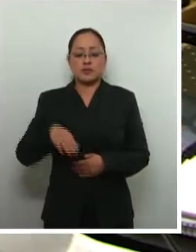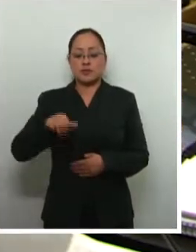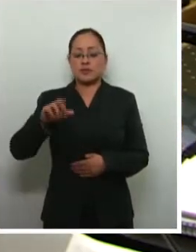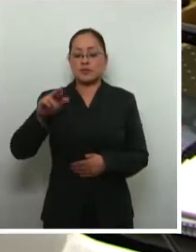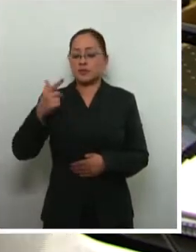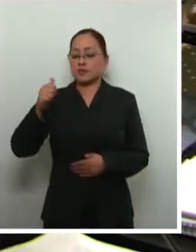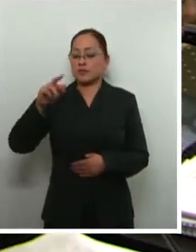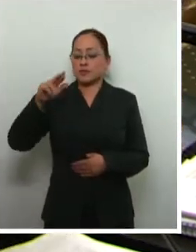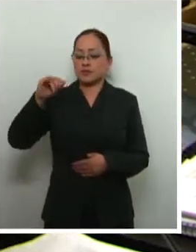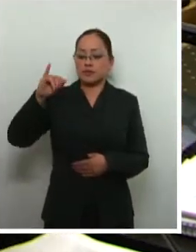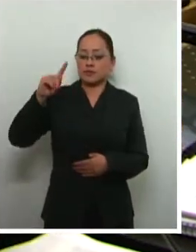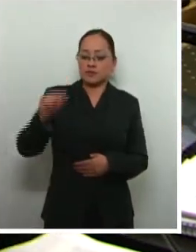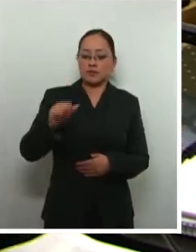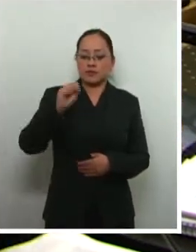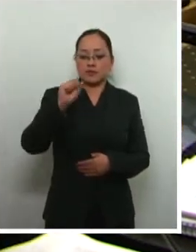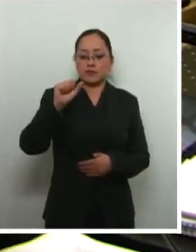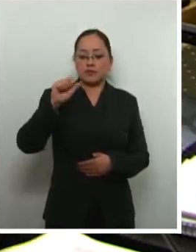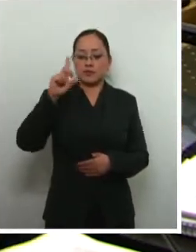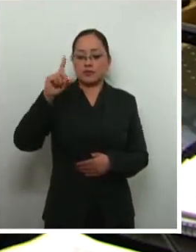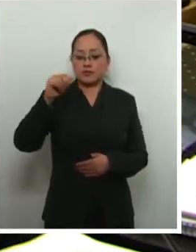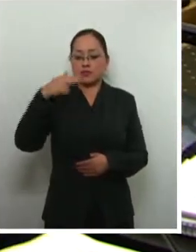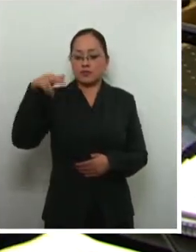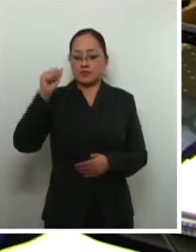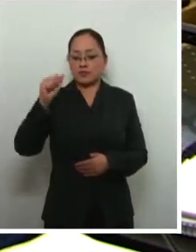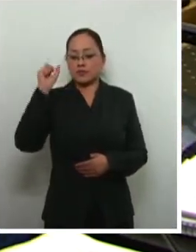Margarita Saldaña, a favor.